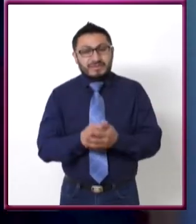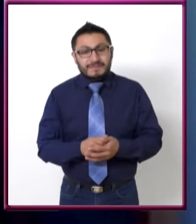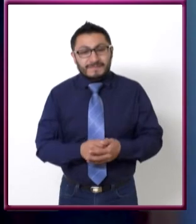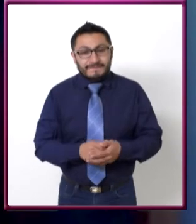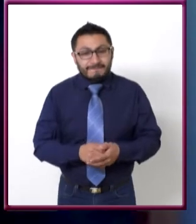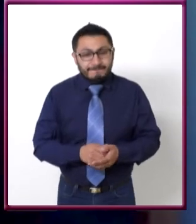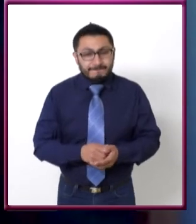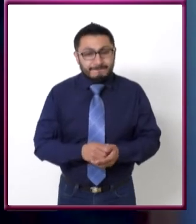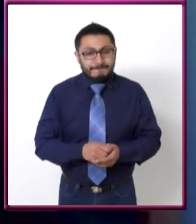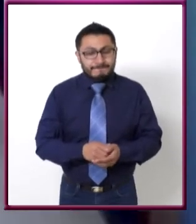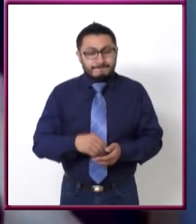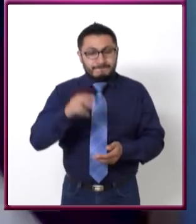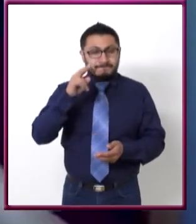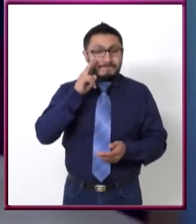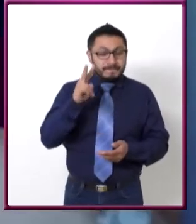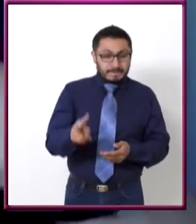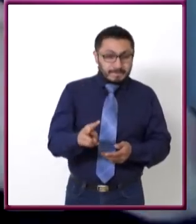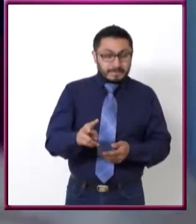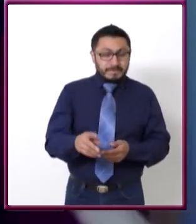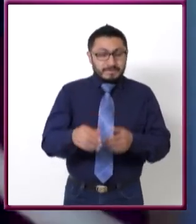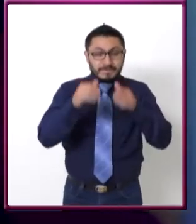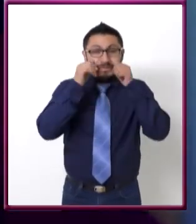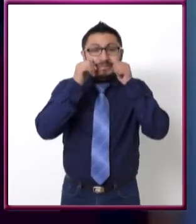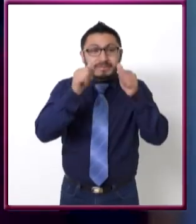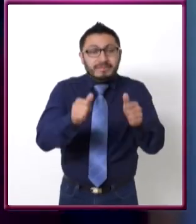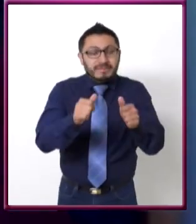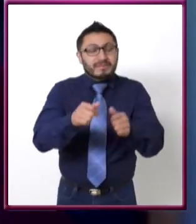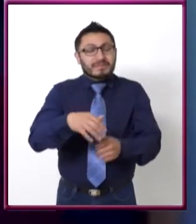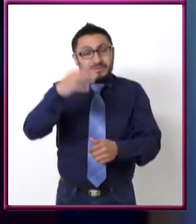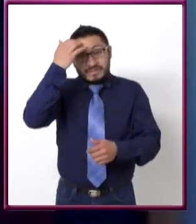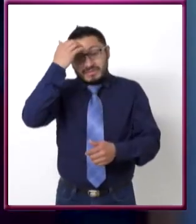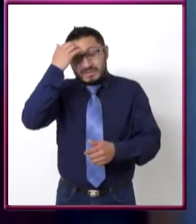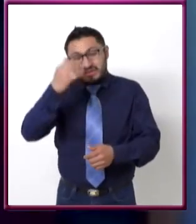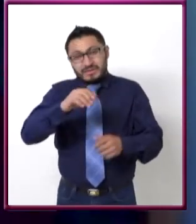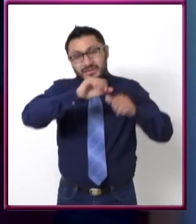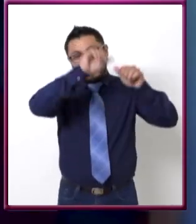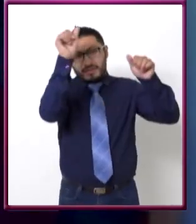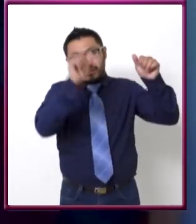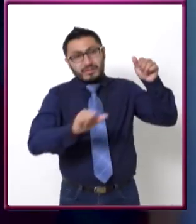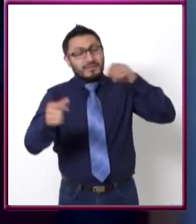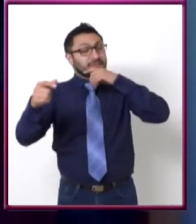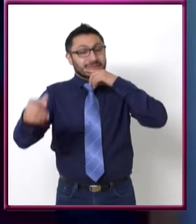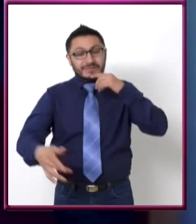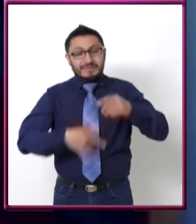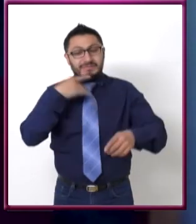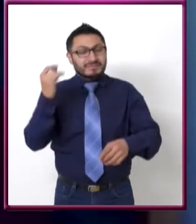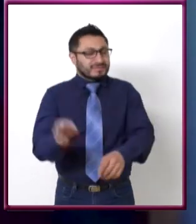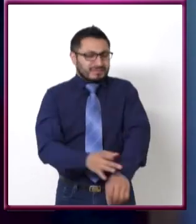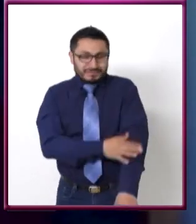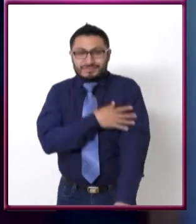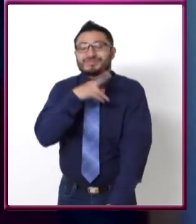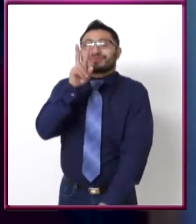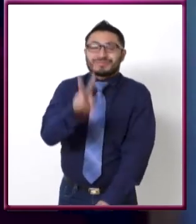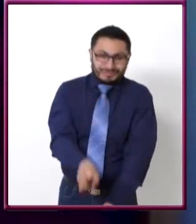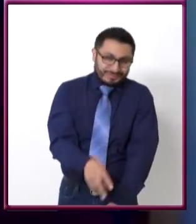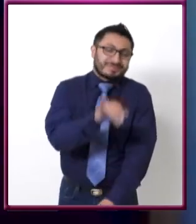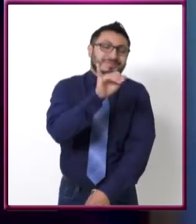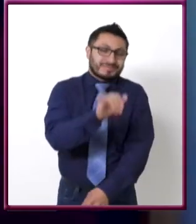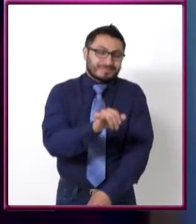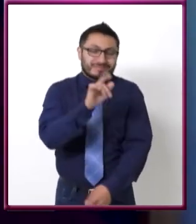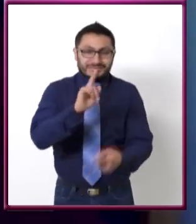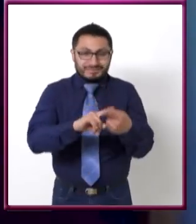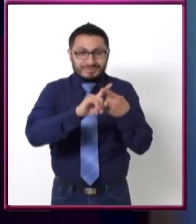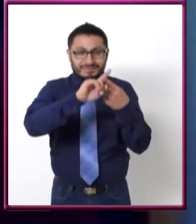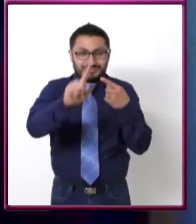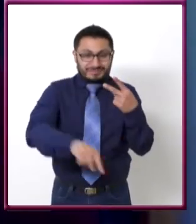público, el ver, el presenciar, el experimentar una obra de arte me provoca emociones, por